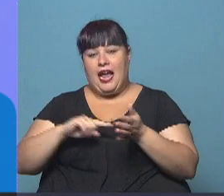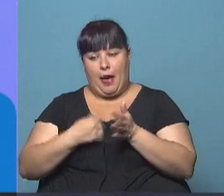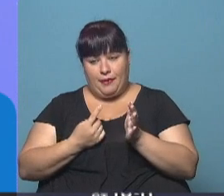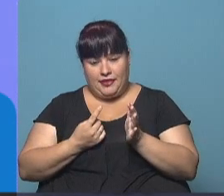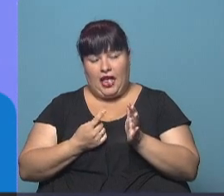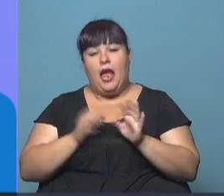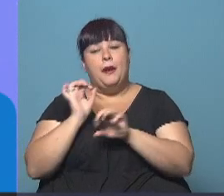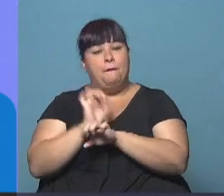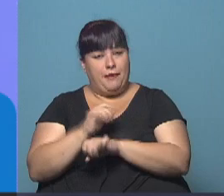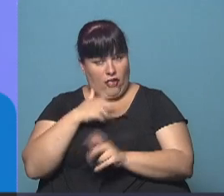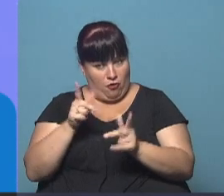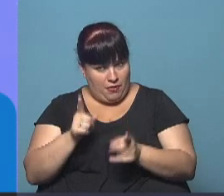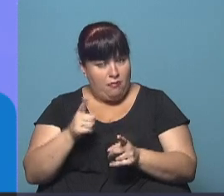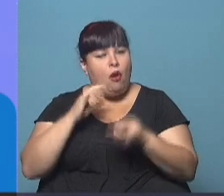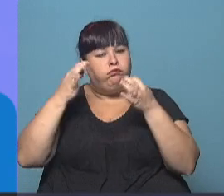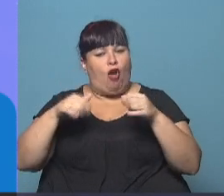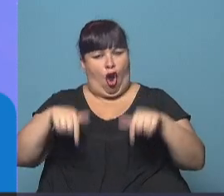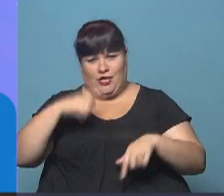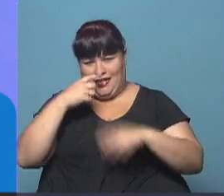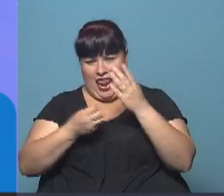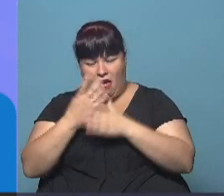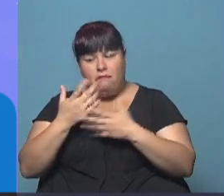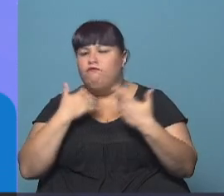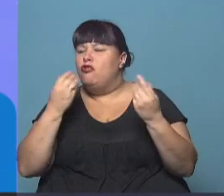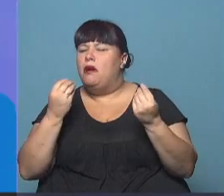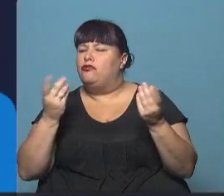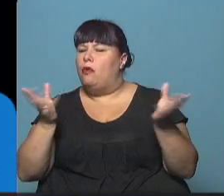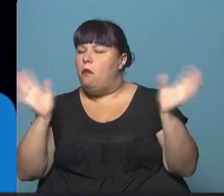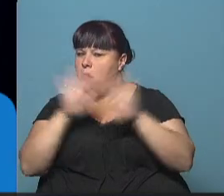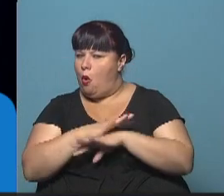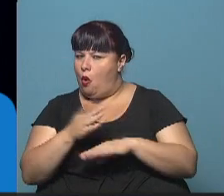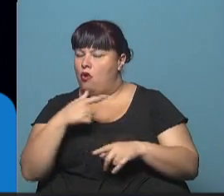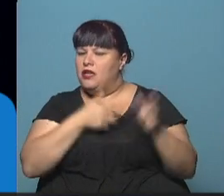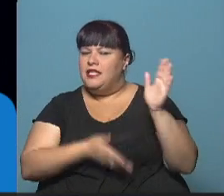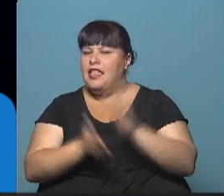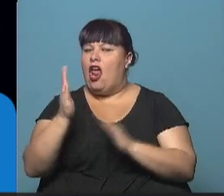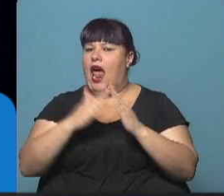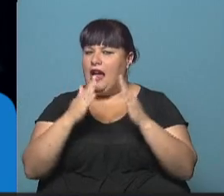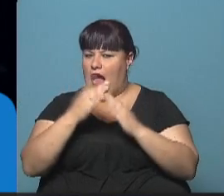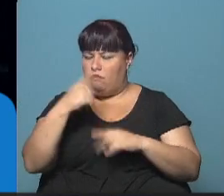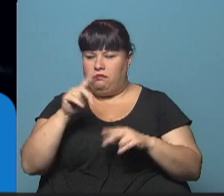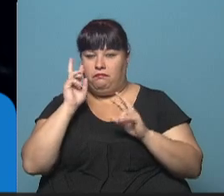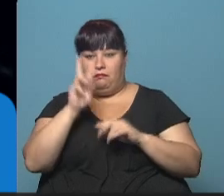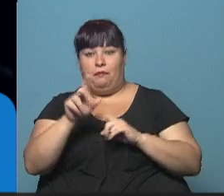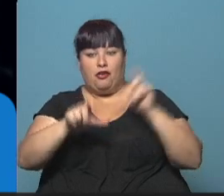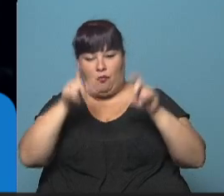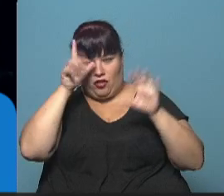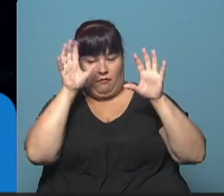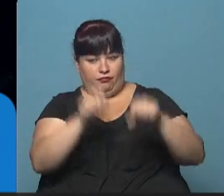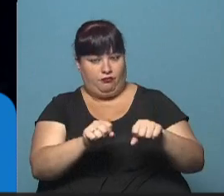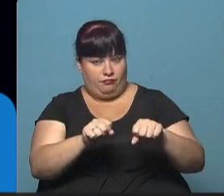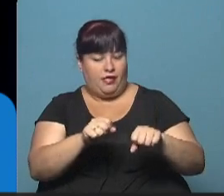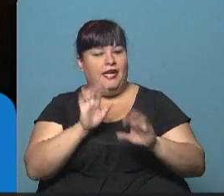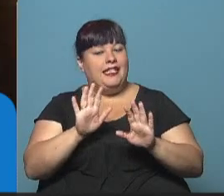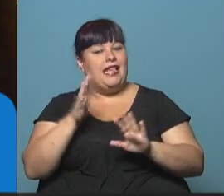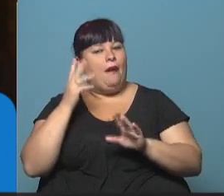capital. La detención, como decíamos, estaba programada para las 7. Por algún motivo, él salió de su domicilio. Fue capturado por agentes de la Policía Federal que